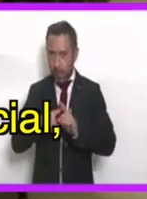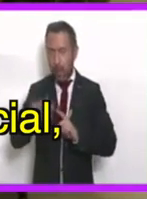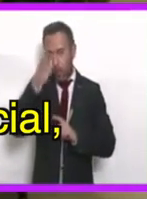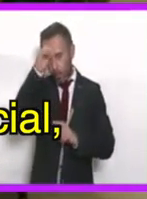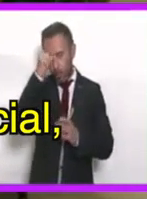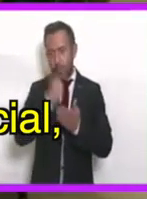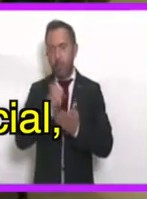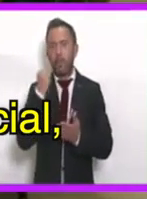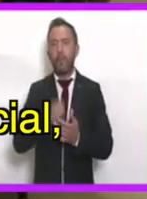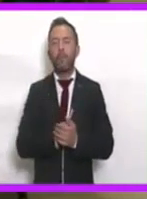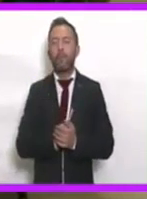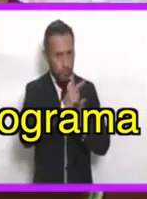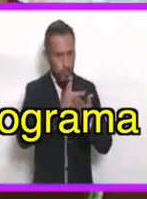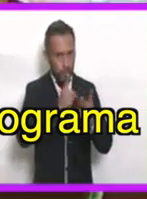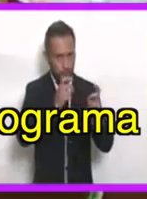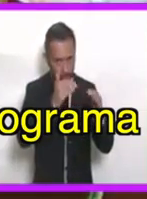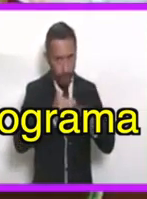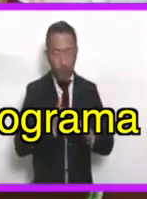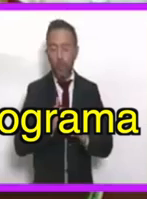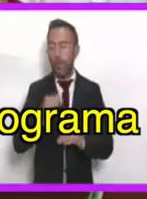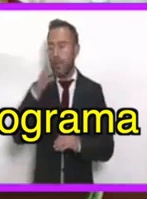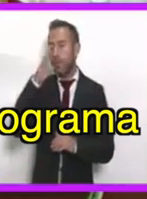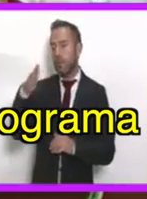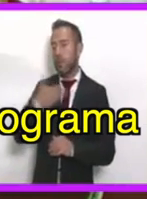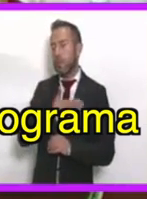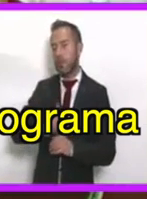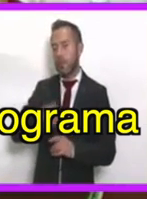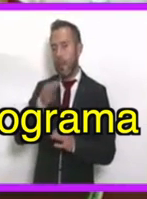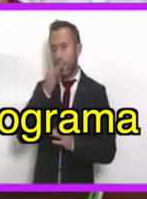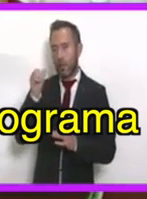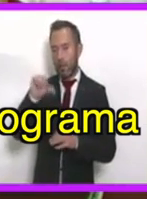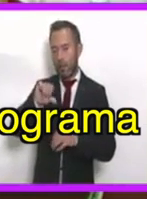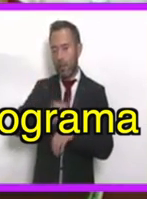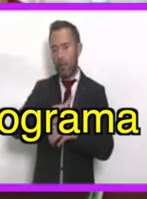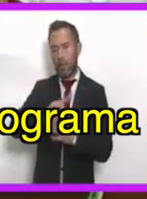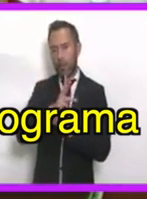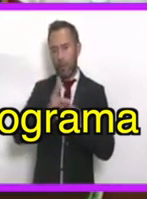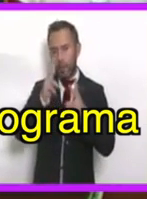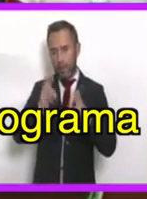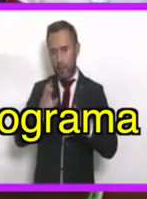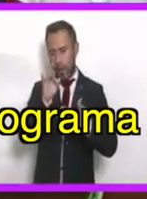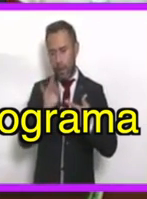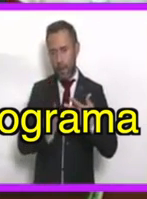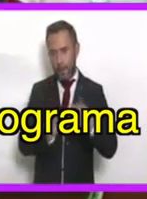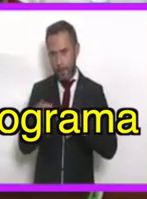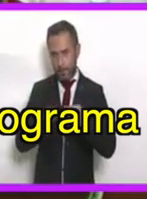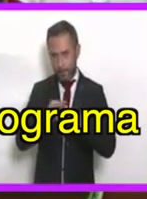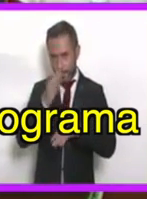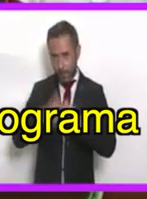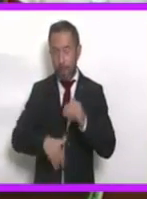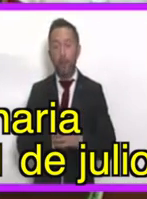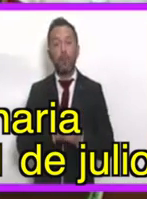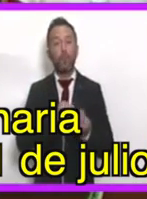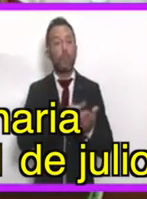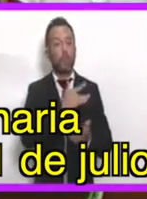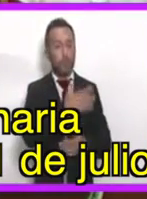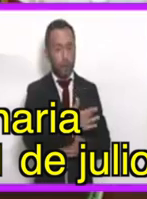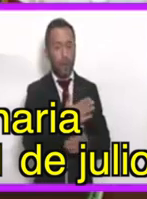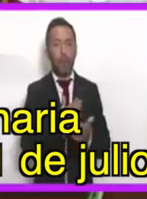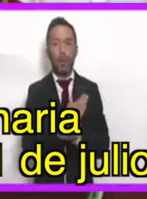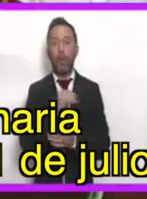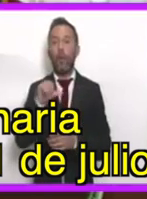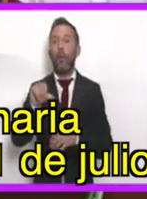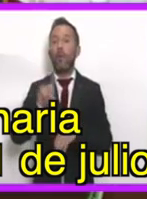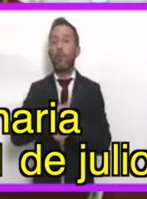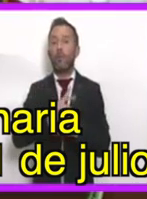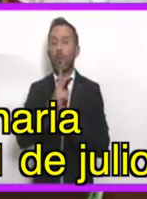publicados en la gaceta oficial el organismo detalló que la difusión de los datos del programa de resultados electorales preeliminares a implementarse en la